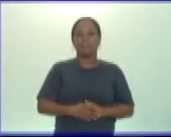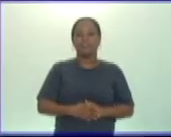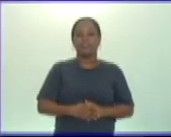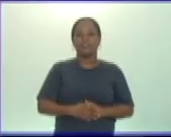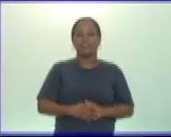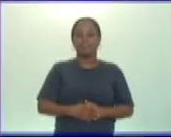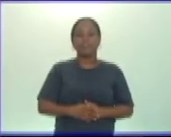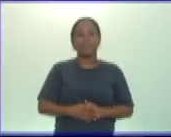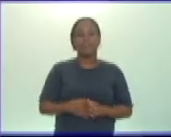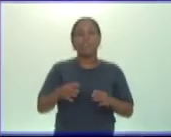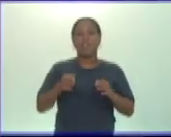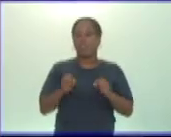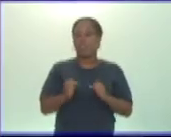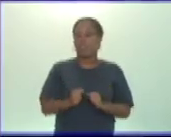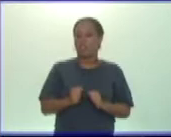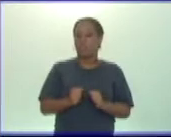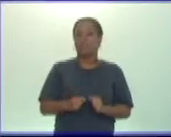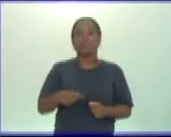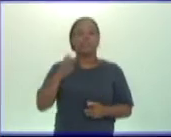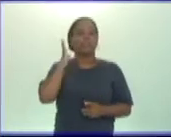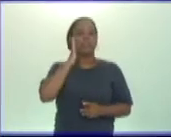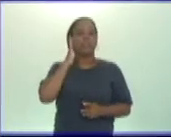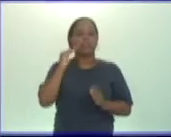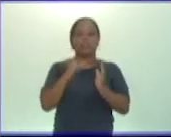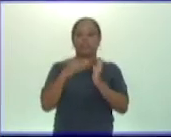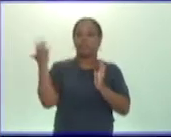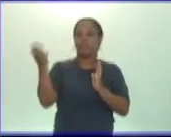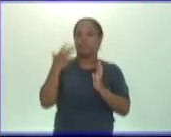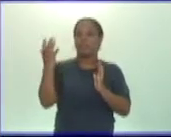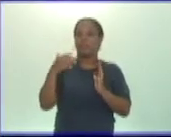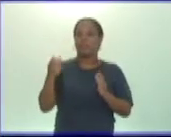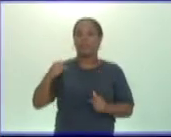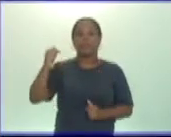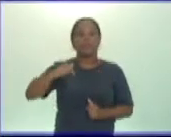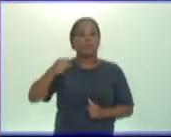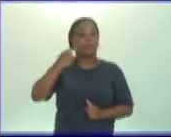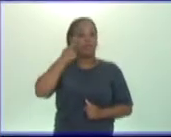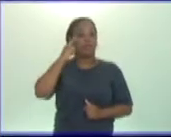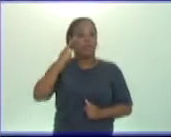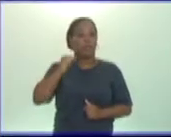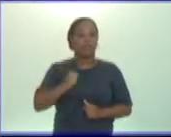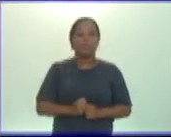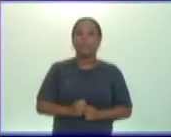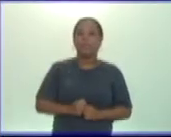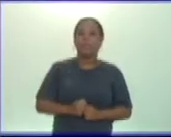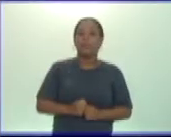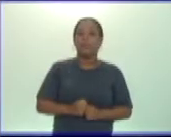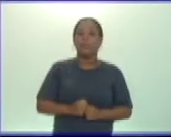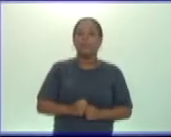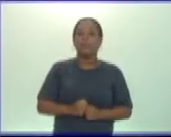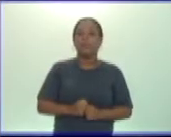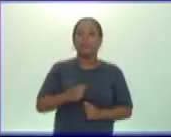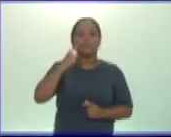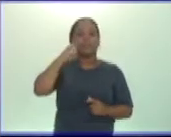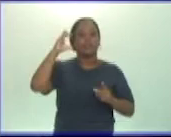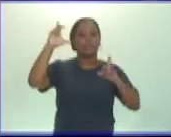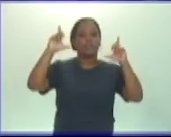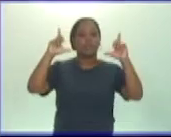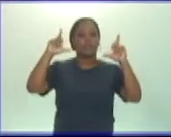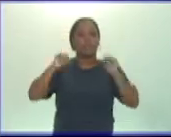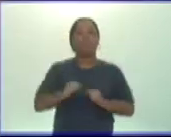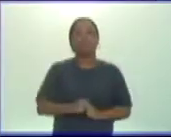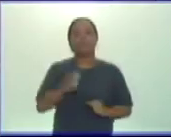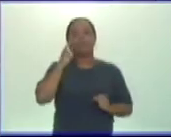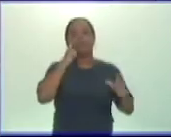Los óxidos contaminan el medio ambiente y su impacto se ve hoy en la actualidad de manera eficaz. Observemos entonces la imagen que aparece en